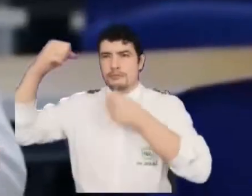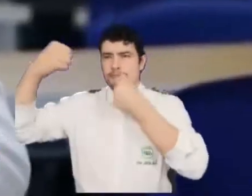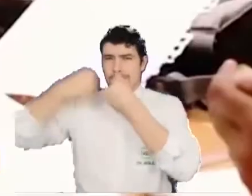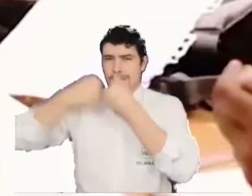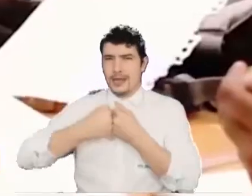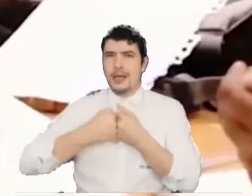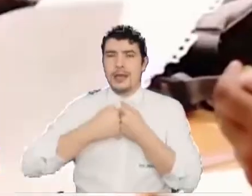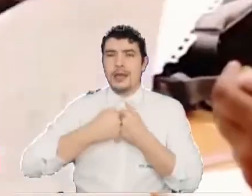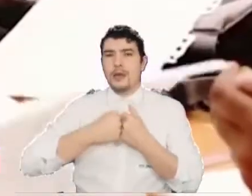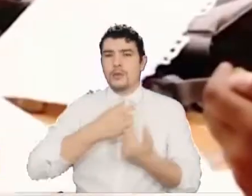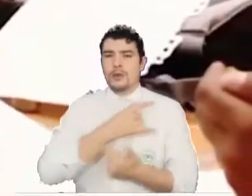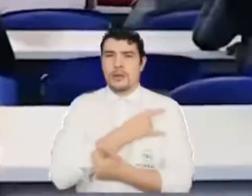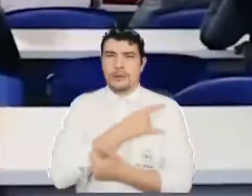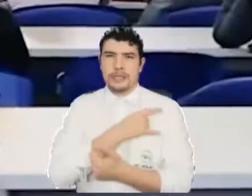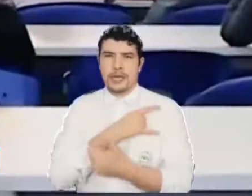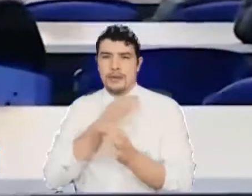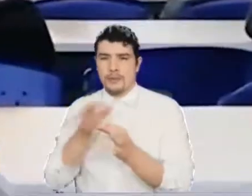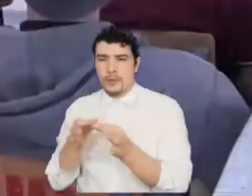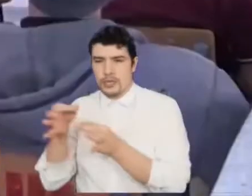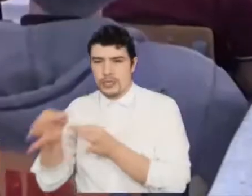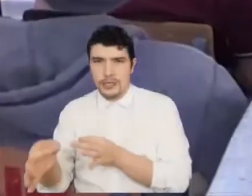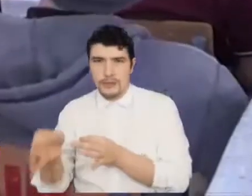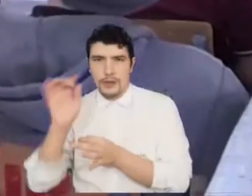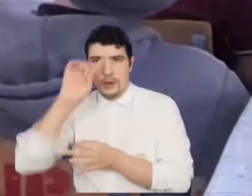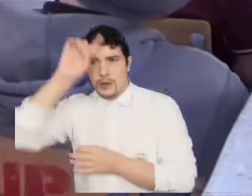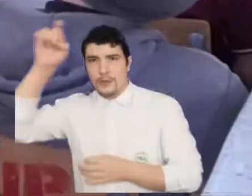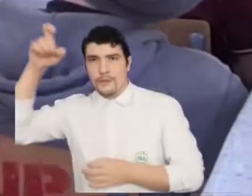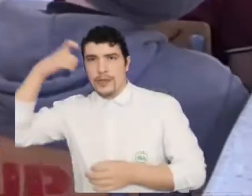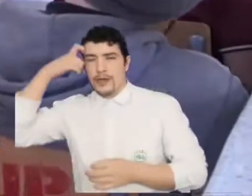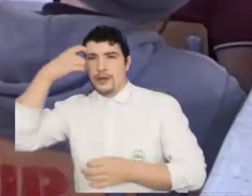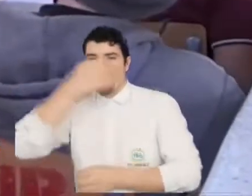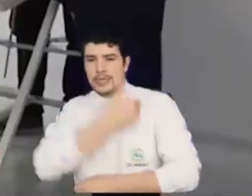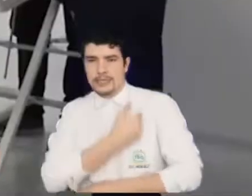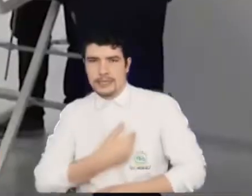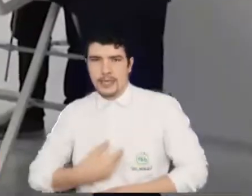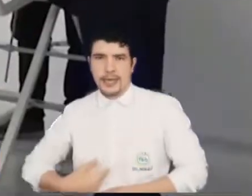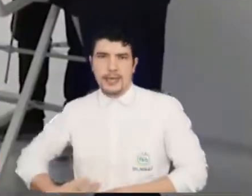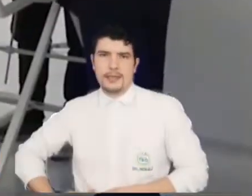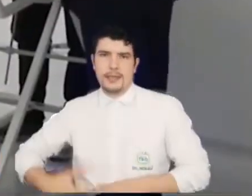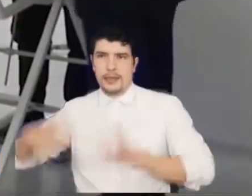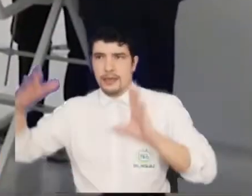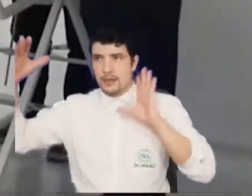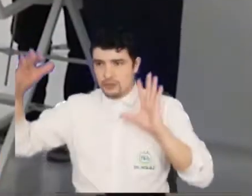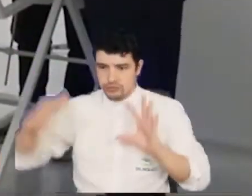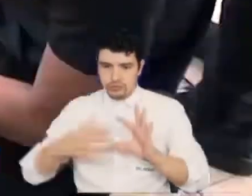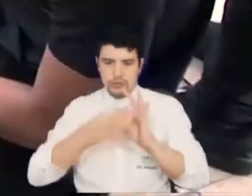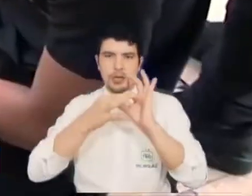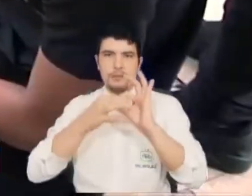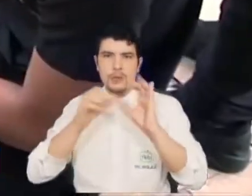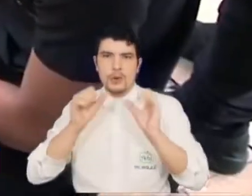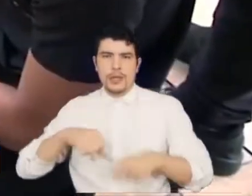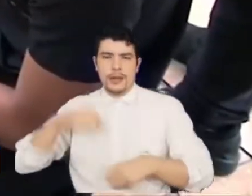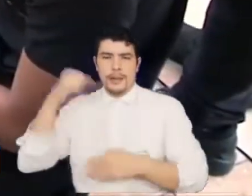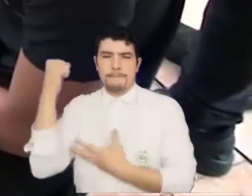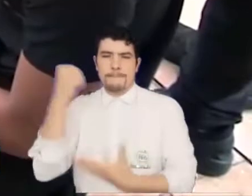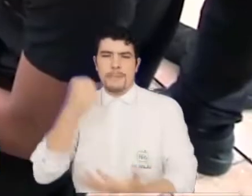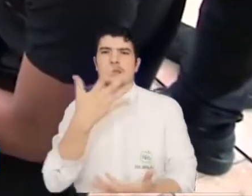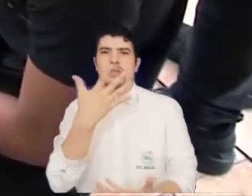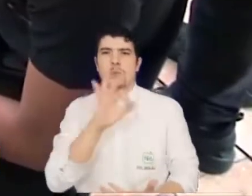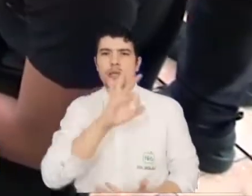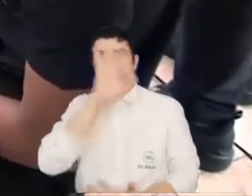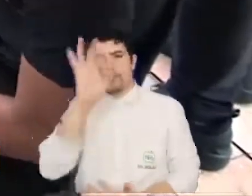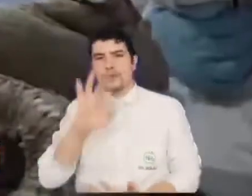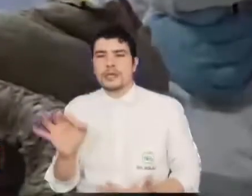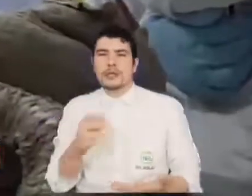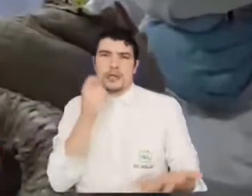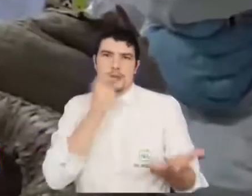municipio, gobernación y presidencia, que permita financiar por lo menos el 50% del pago de matrícula de los estudiantes para